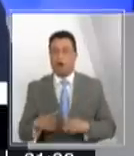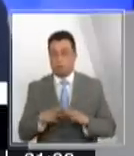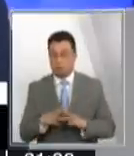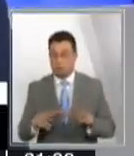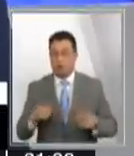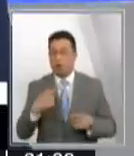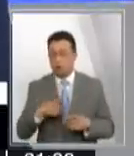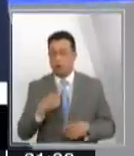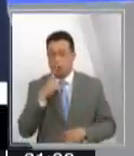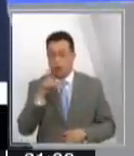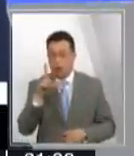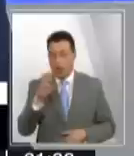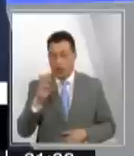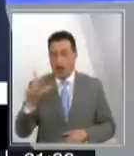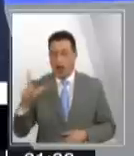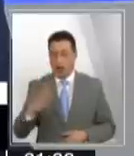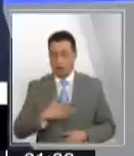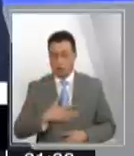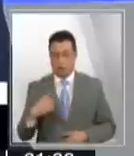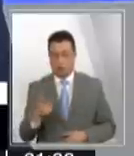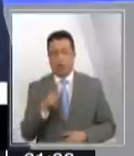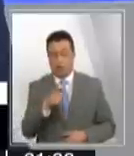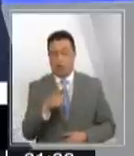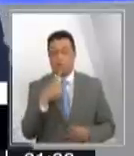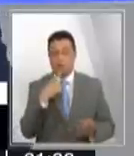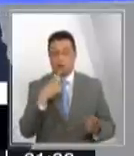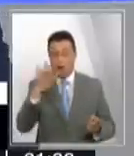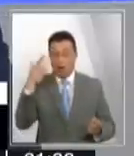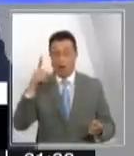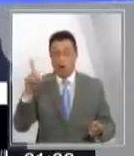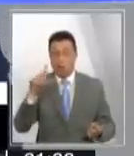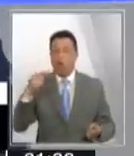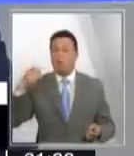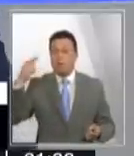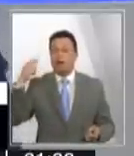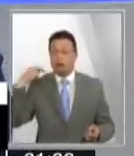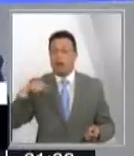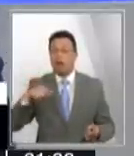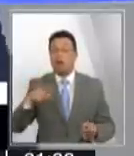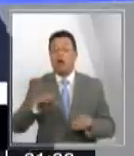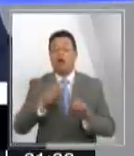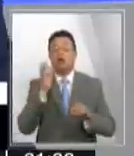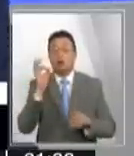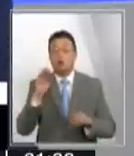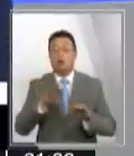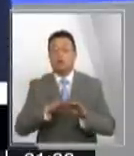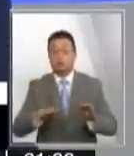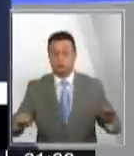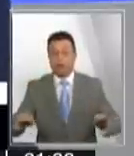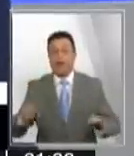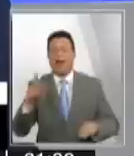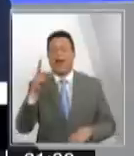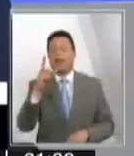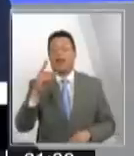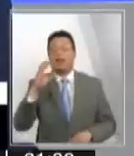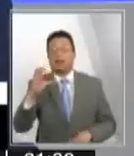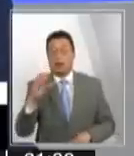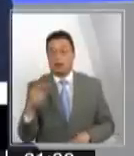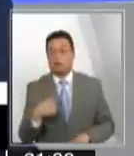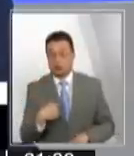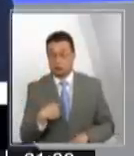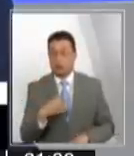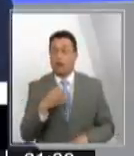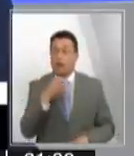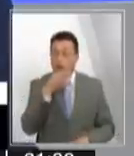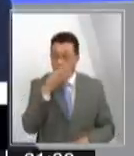prueba de lealtad. Él lo vivió así el lunes pasado en una reunión con la bancada de diputados de la Democracia Cristiana. Y yo lo llamaría